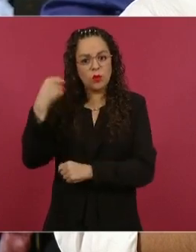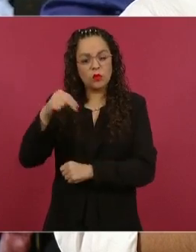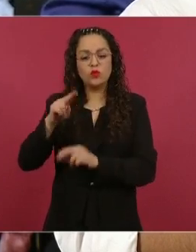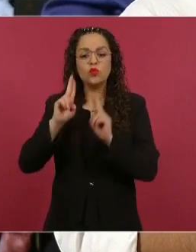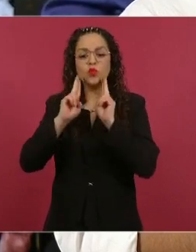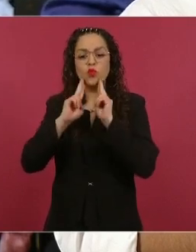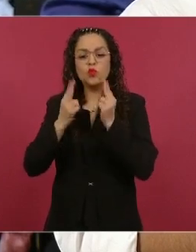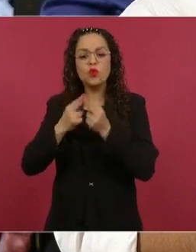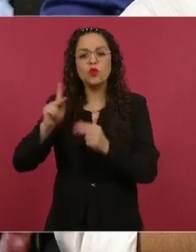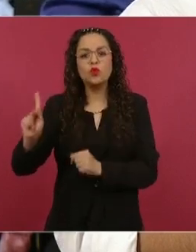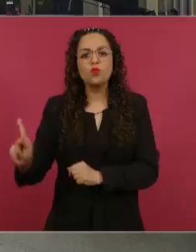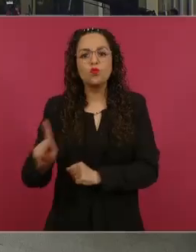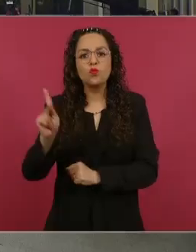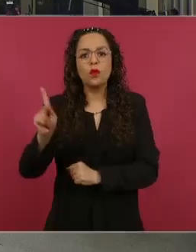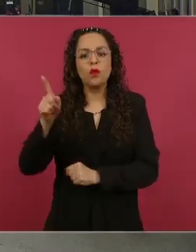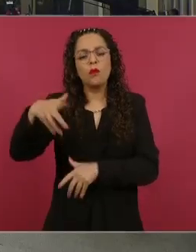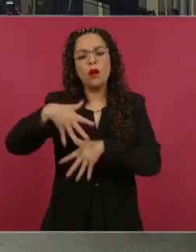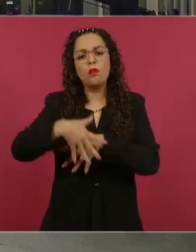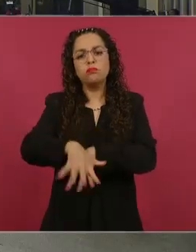Unidos que